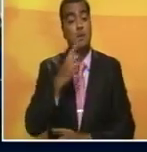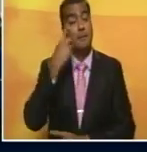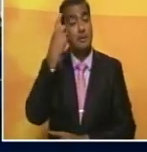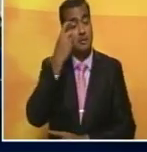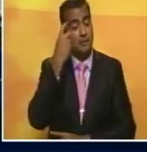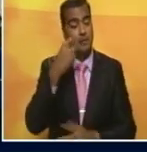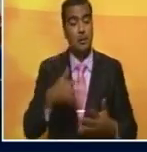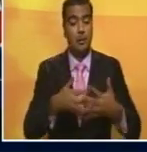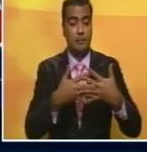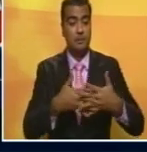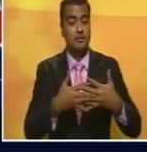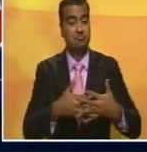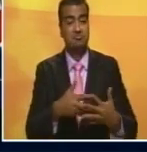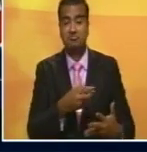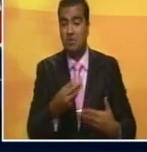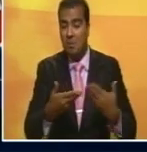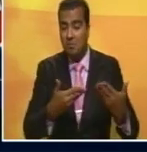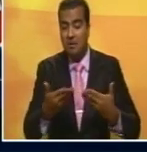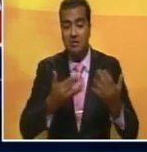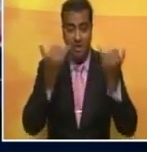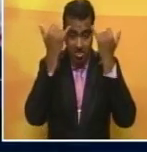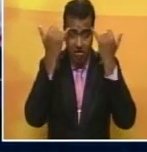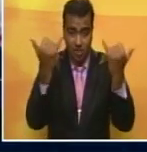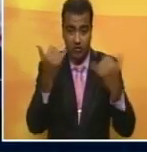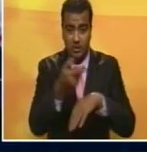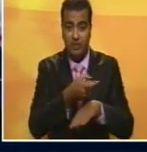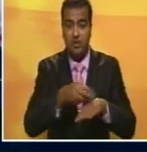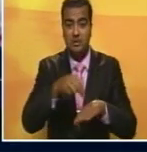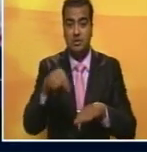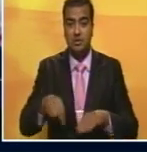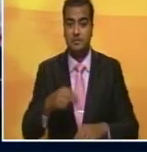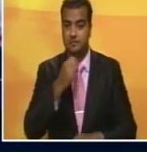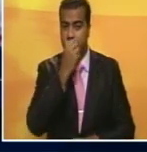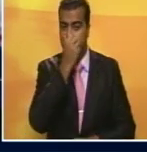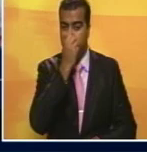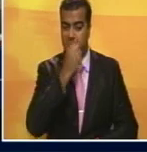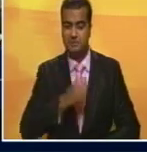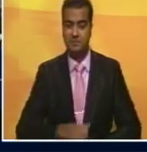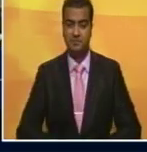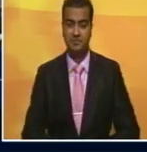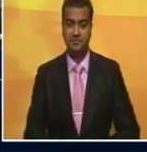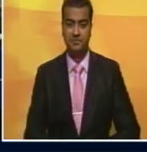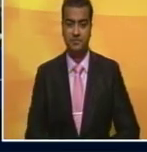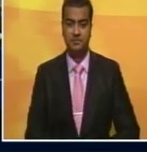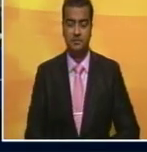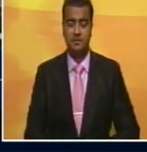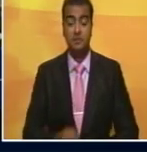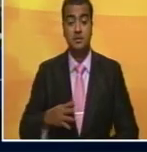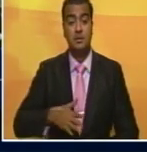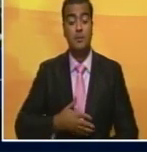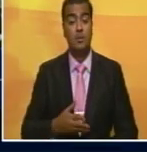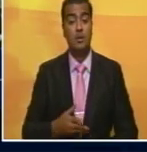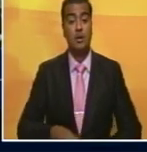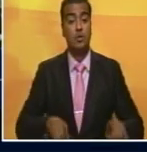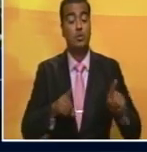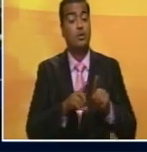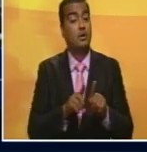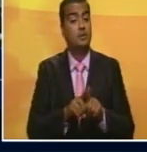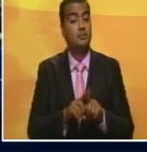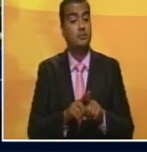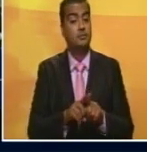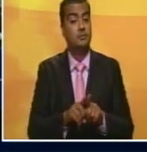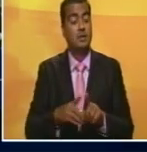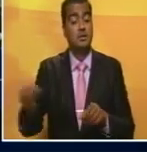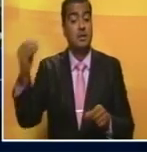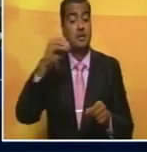los empresarios que no comparten la ideología del gobierno nacional. Si llegase a ocurrir, en un supuesto negado,